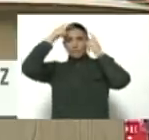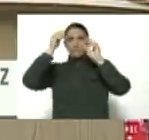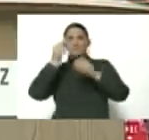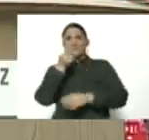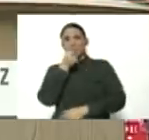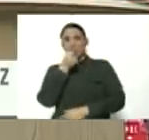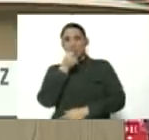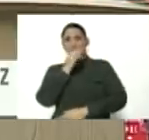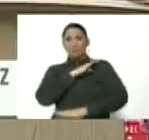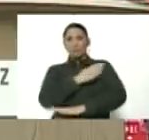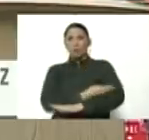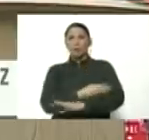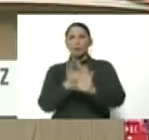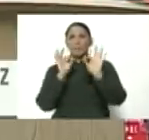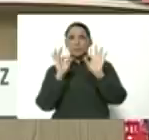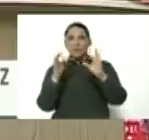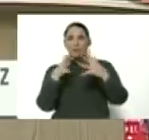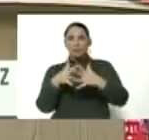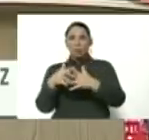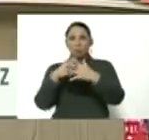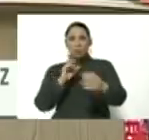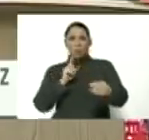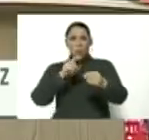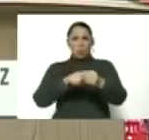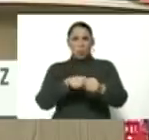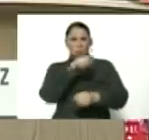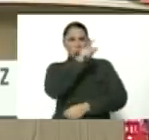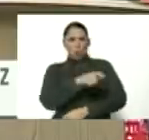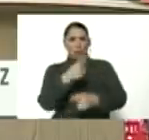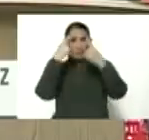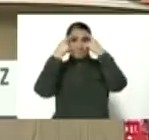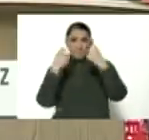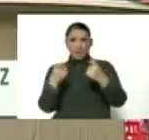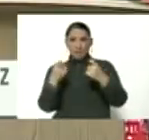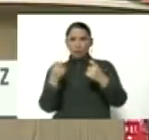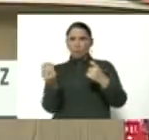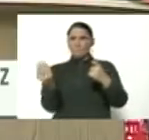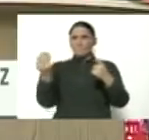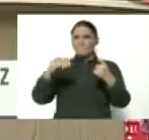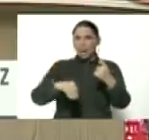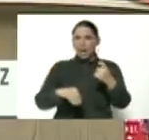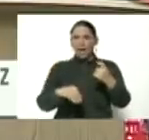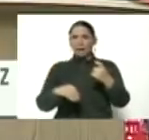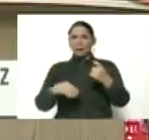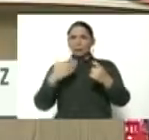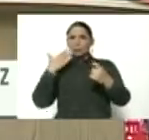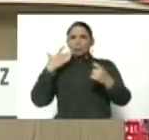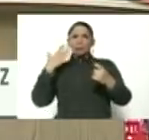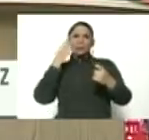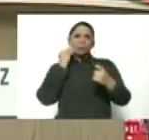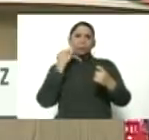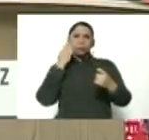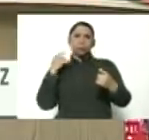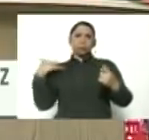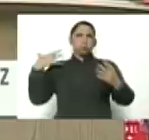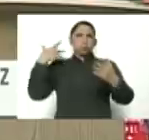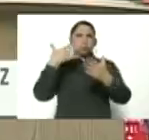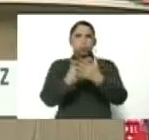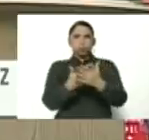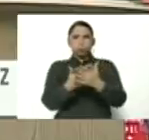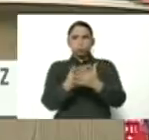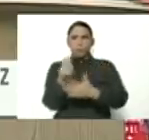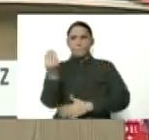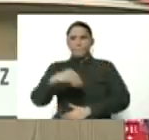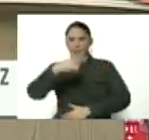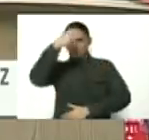de los Estados Unidos de Norteamérica, este sí un experto con mucha más veteranía, con mucho más